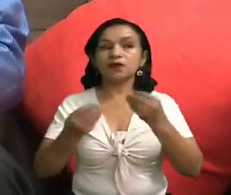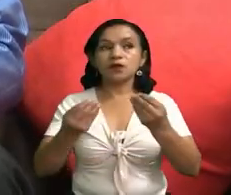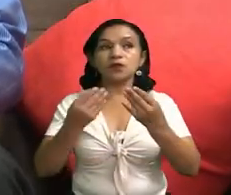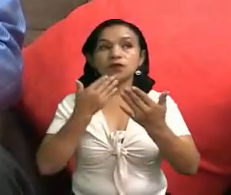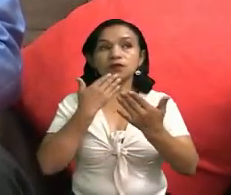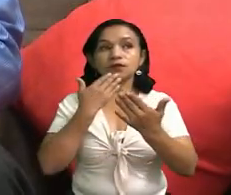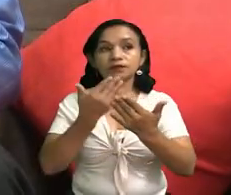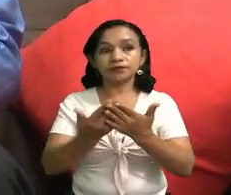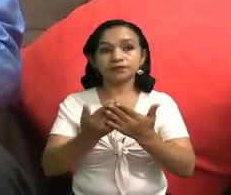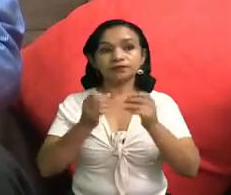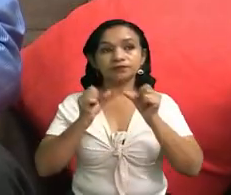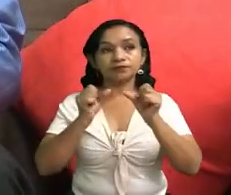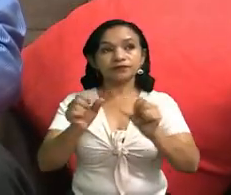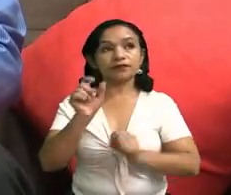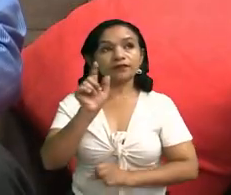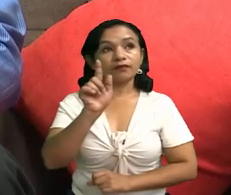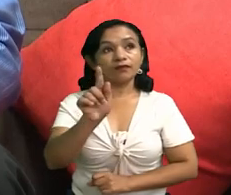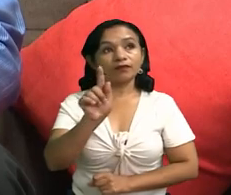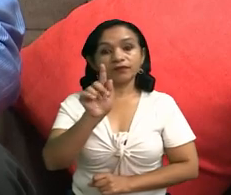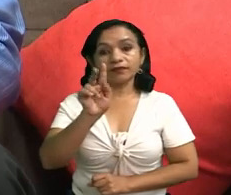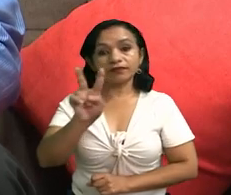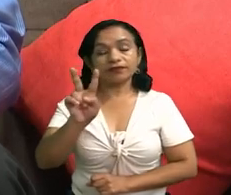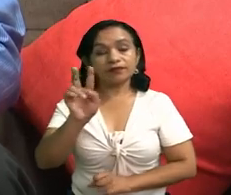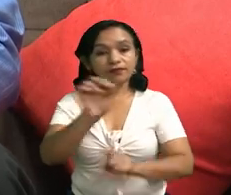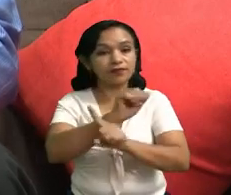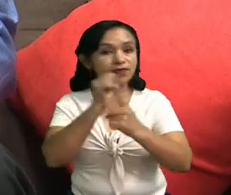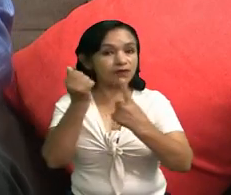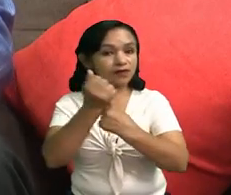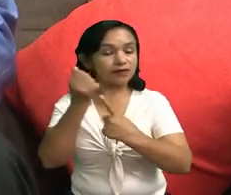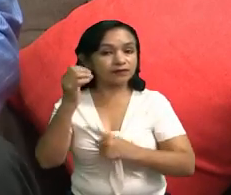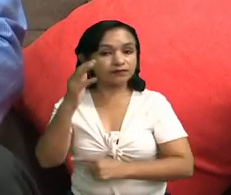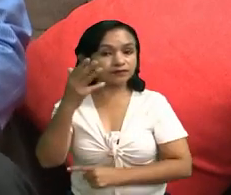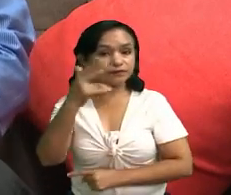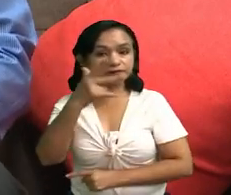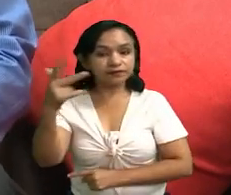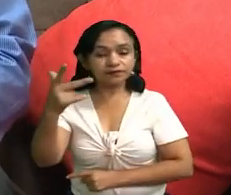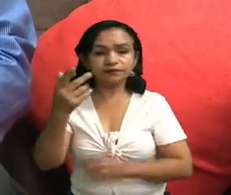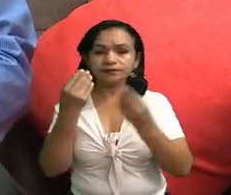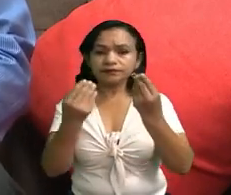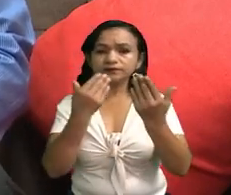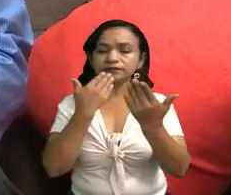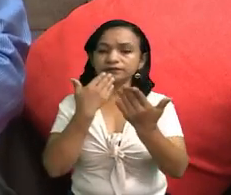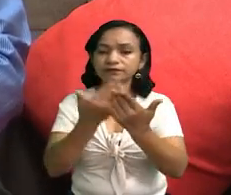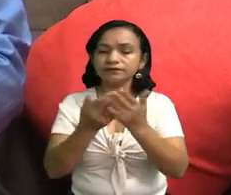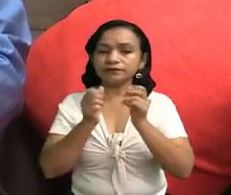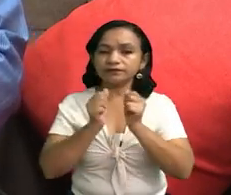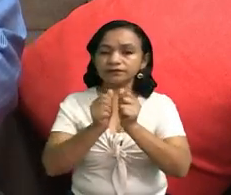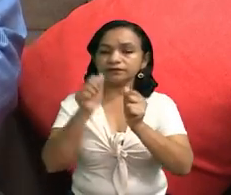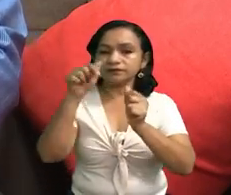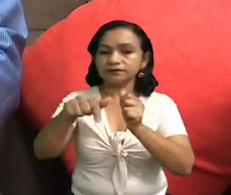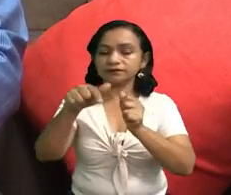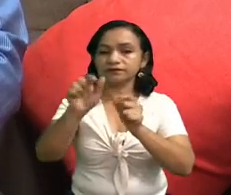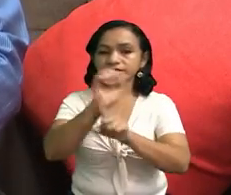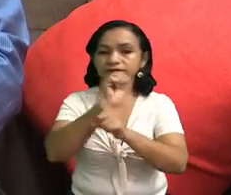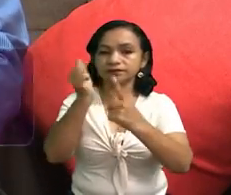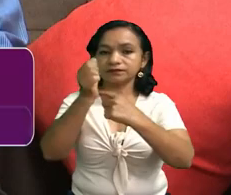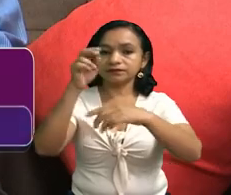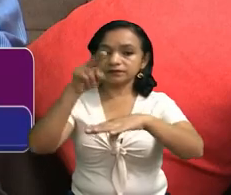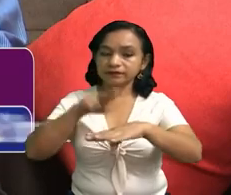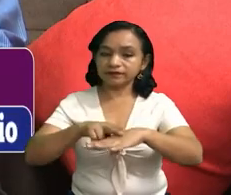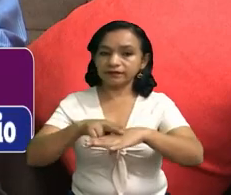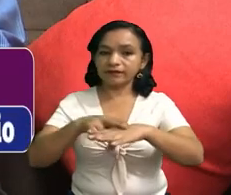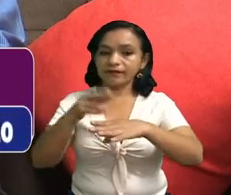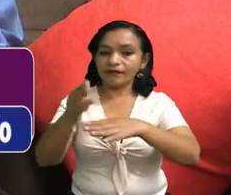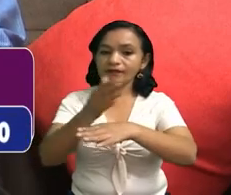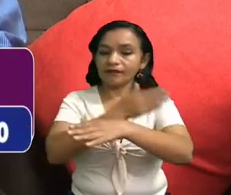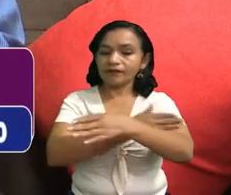Muchísimas gracias por continuar en sintonía del canal parlamentario. Muchísimas gracias por continuar acompañándonos en su programa desde el Parlamento. Compañera Ramona, pues